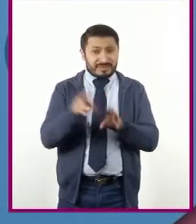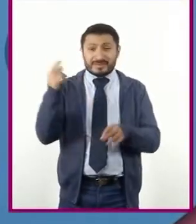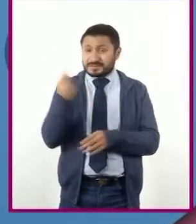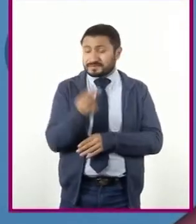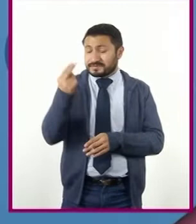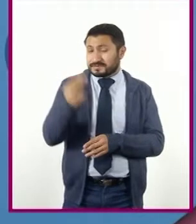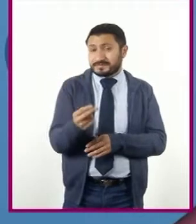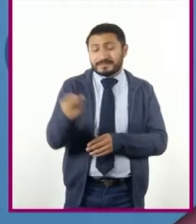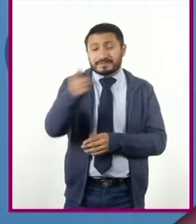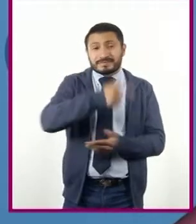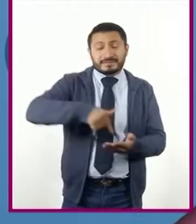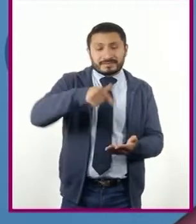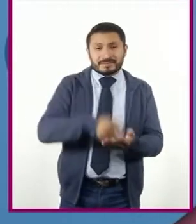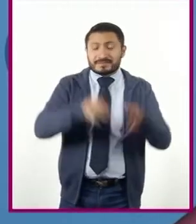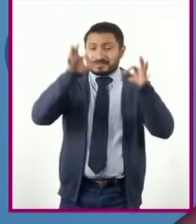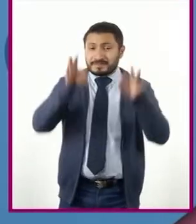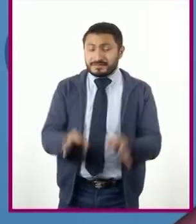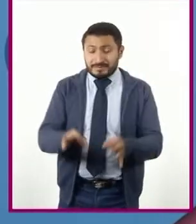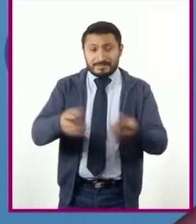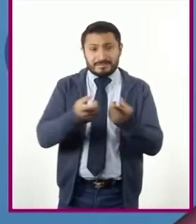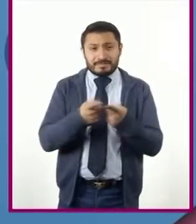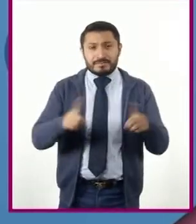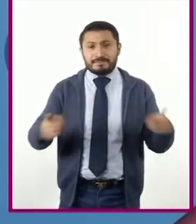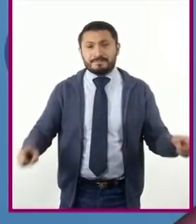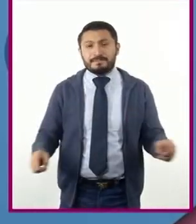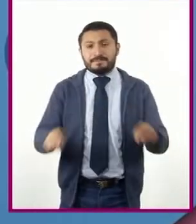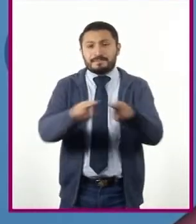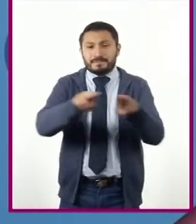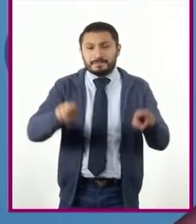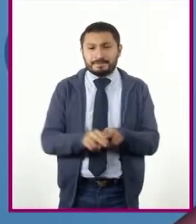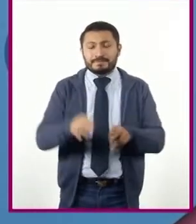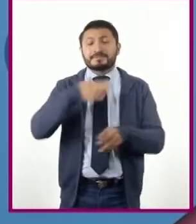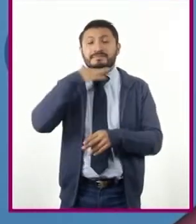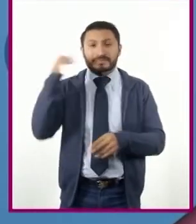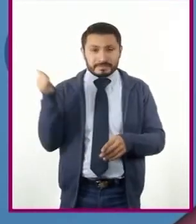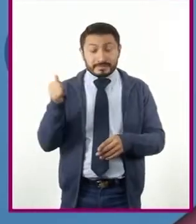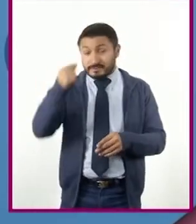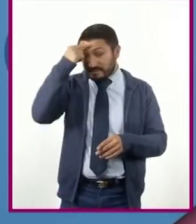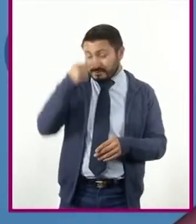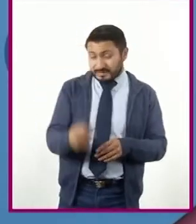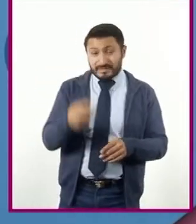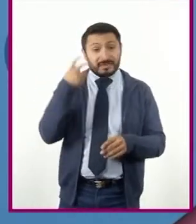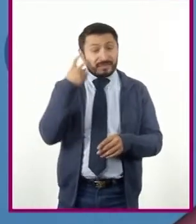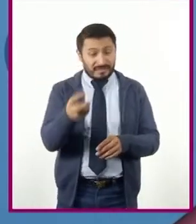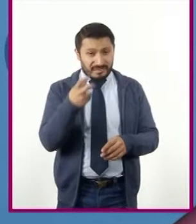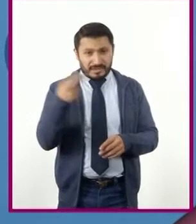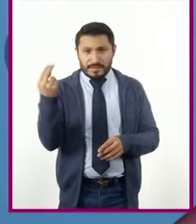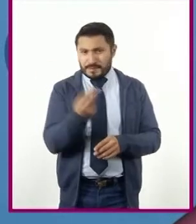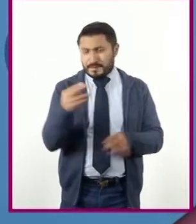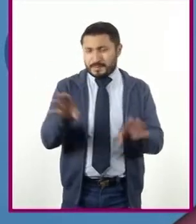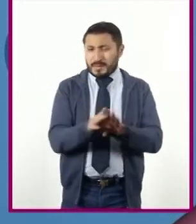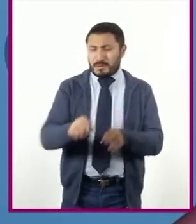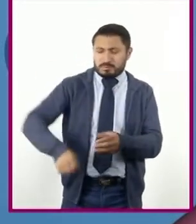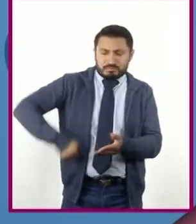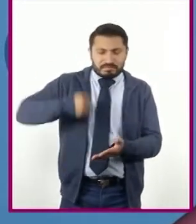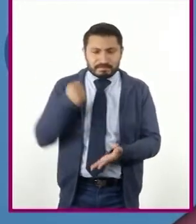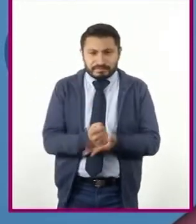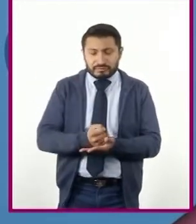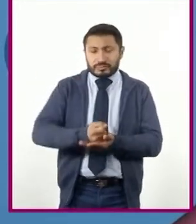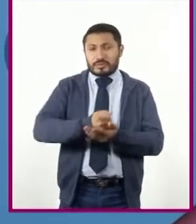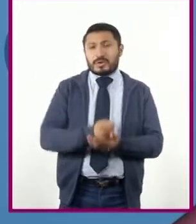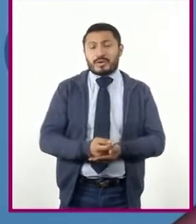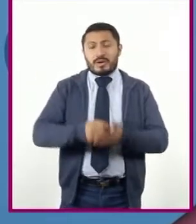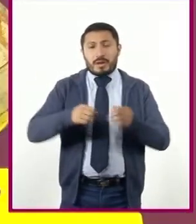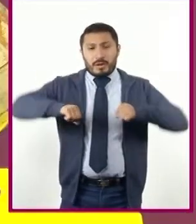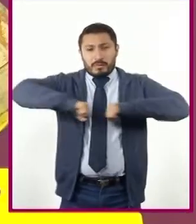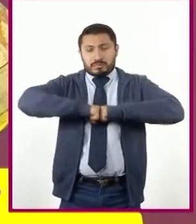de un espacio vital en el que se desarrollaría la nación alemana, para lo cual necesitaba forzosamente expandir sus